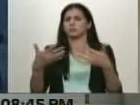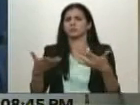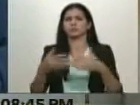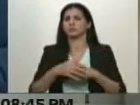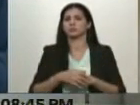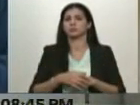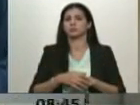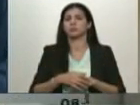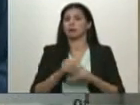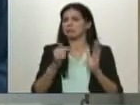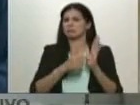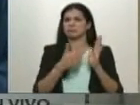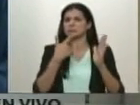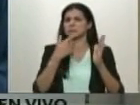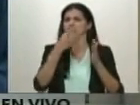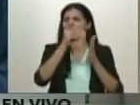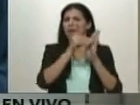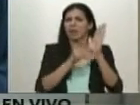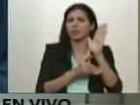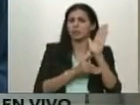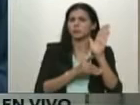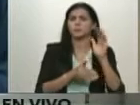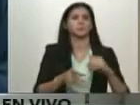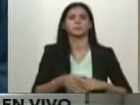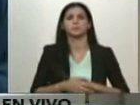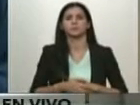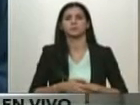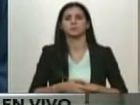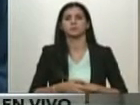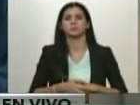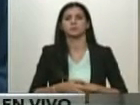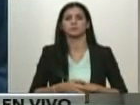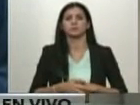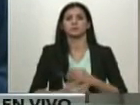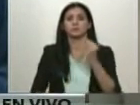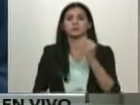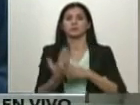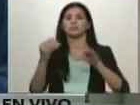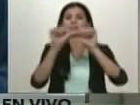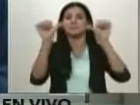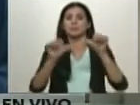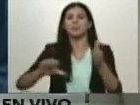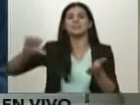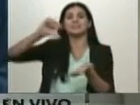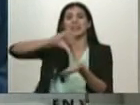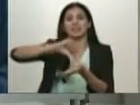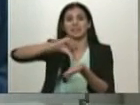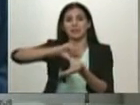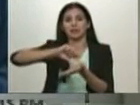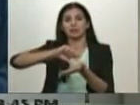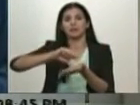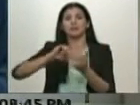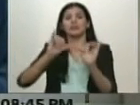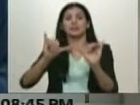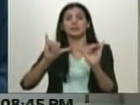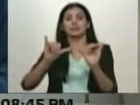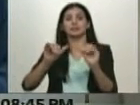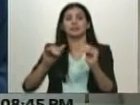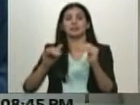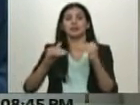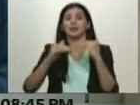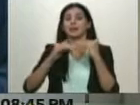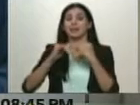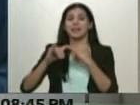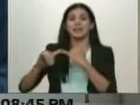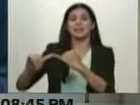2198, decreto en el cual creo el sistema centralizado y estandarizado